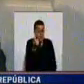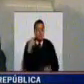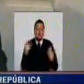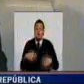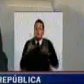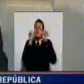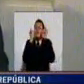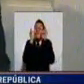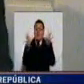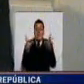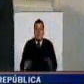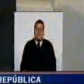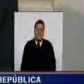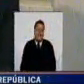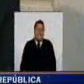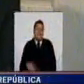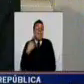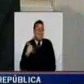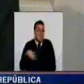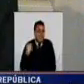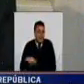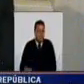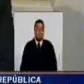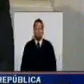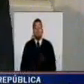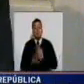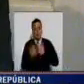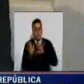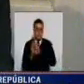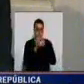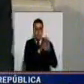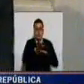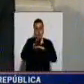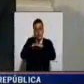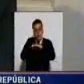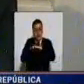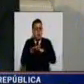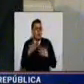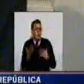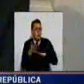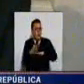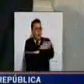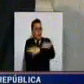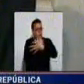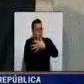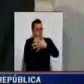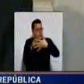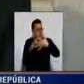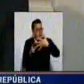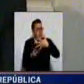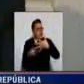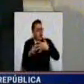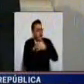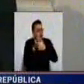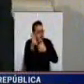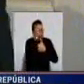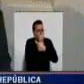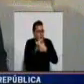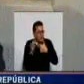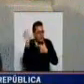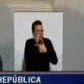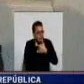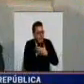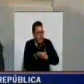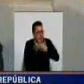especialmente graves. Bueno, empiezo con la parte de los indicios. Esta es la parte más carnuda de este debate, más